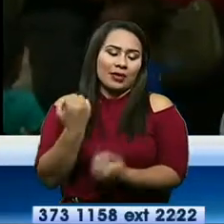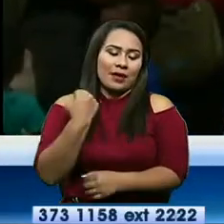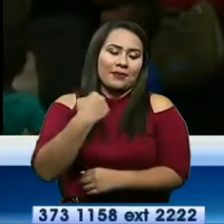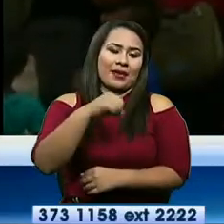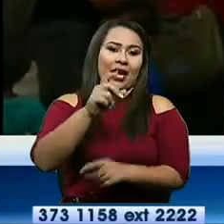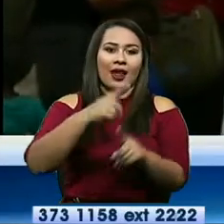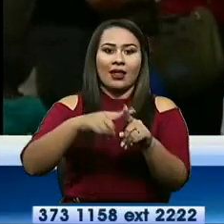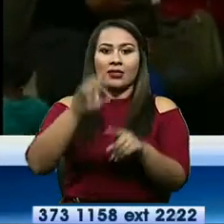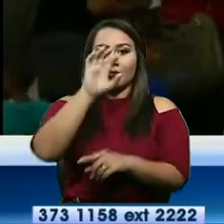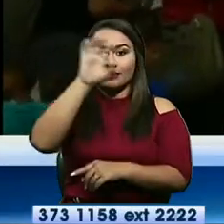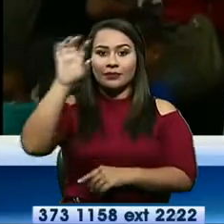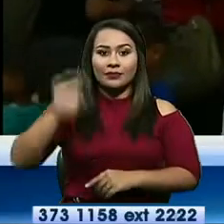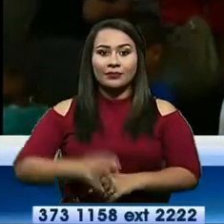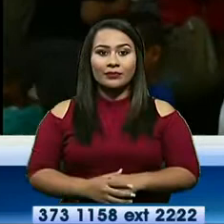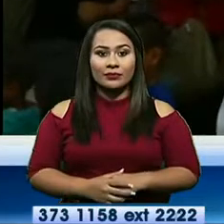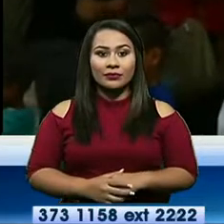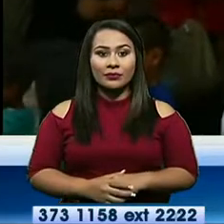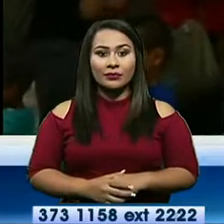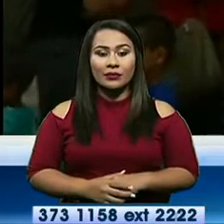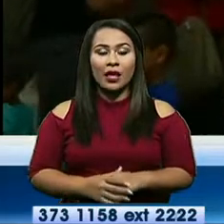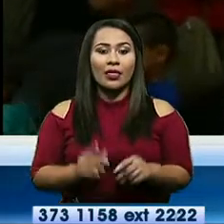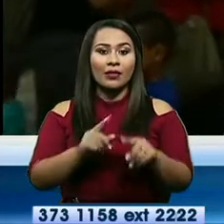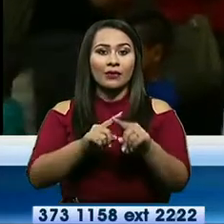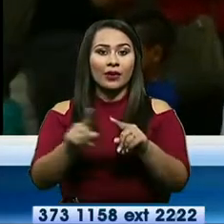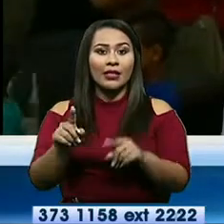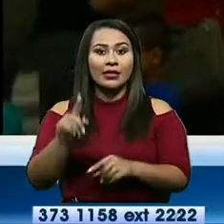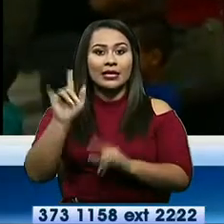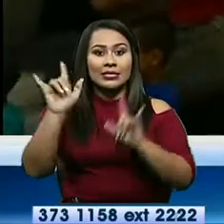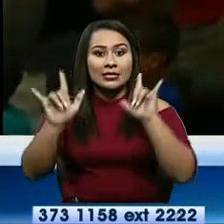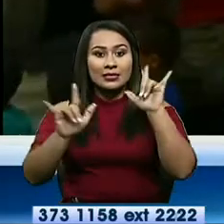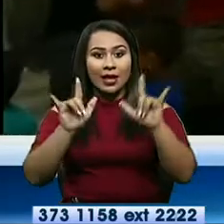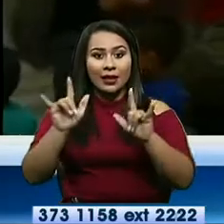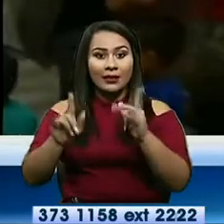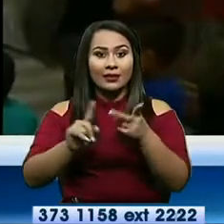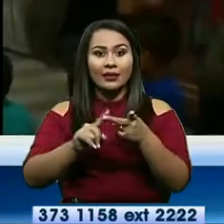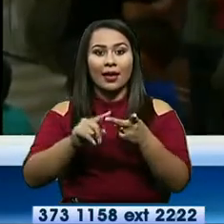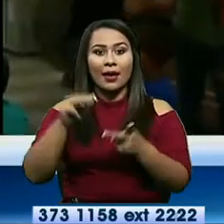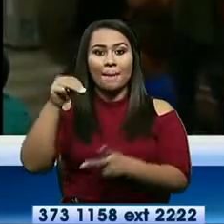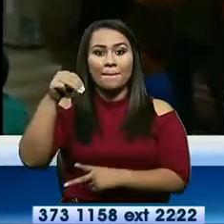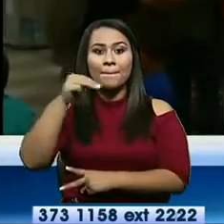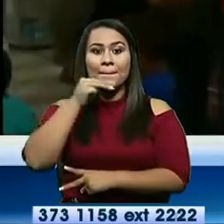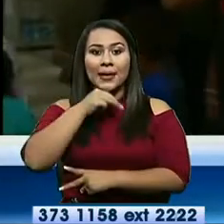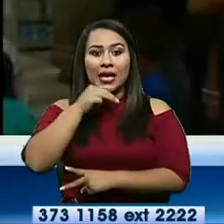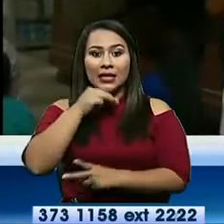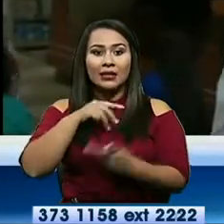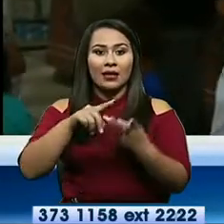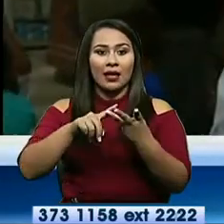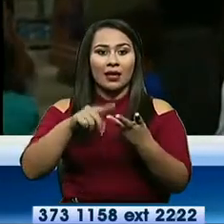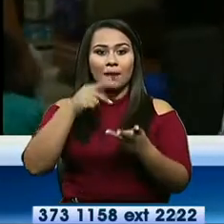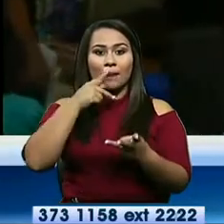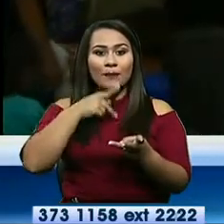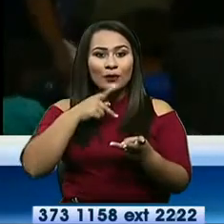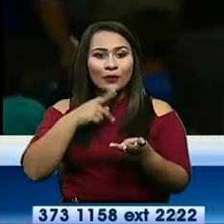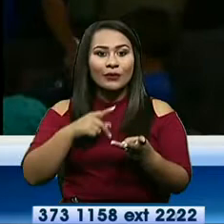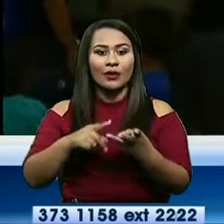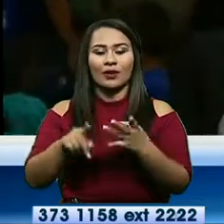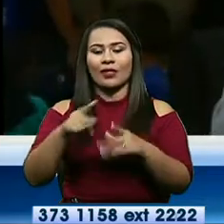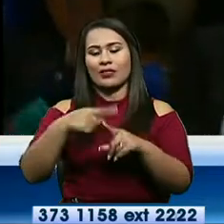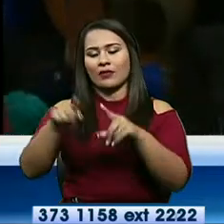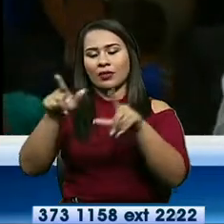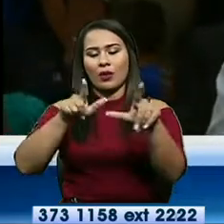los distintos puntos, específicamente balnearios, ya saben, Salinas, Montañita, Manta, Puerto Viejo también, y lugares de la